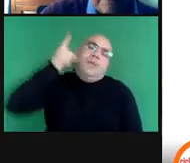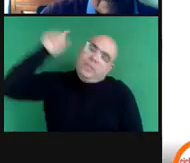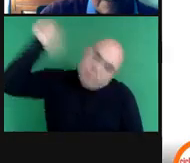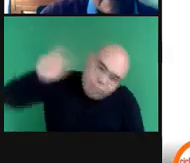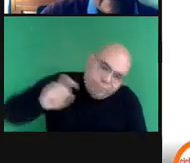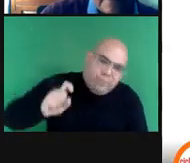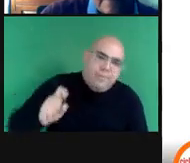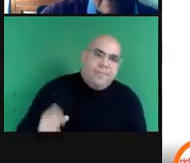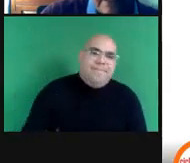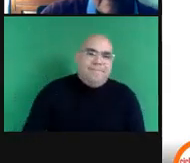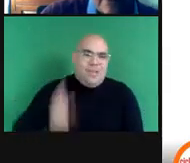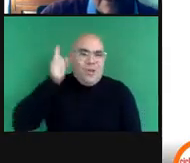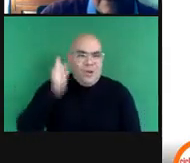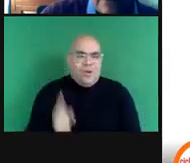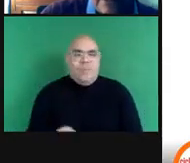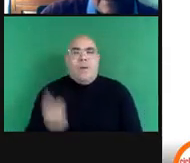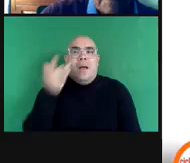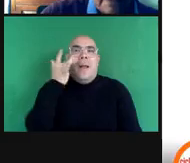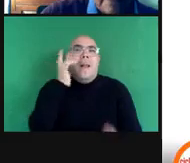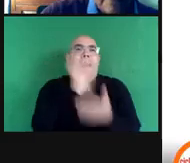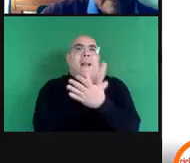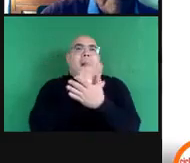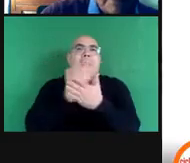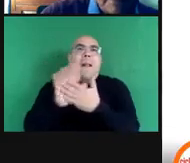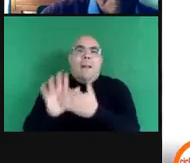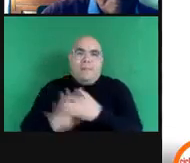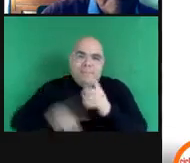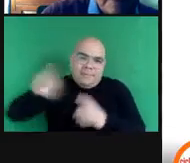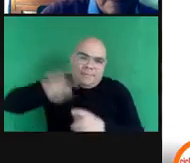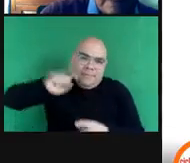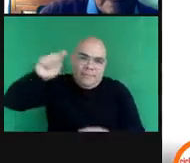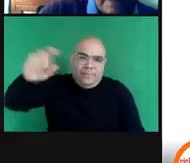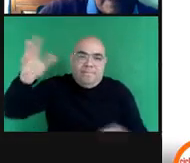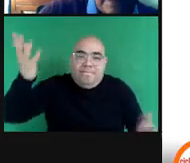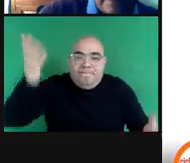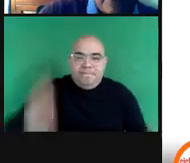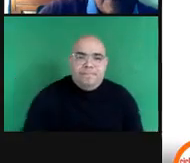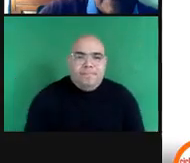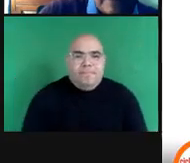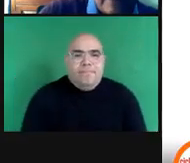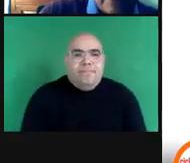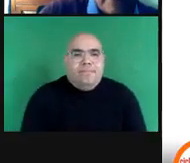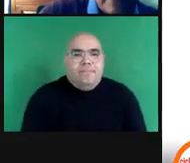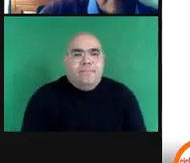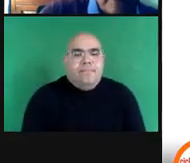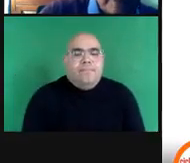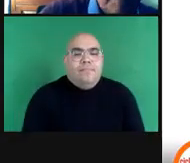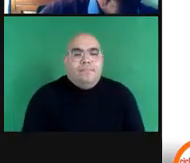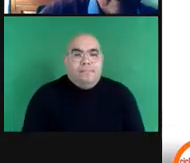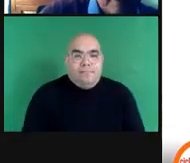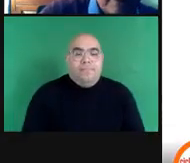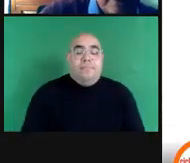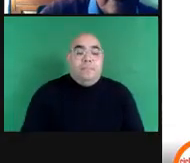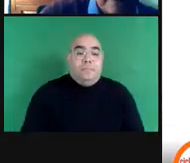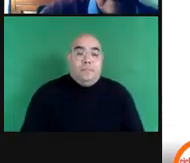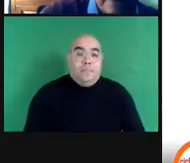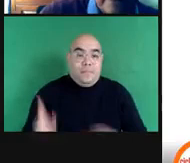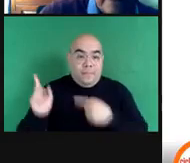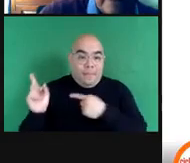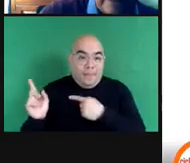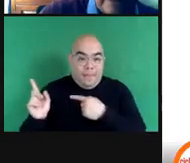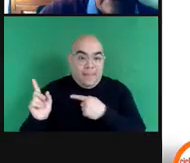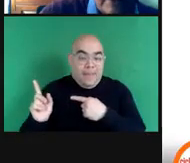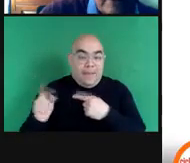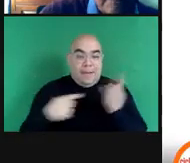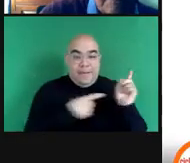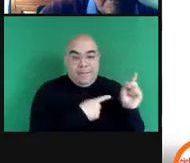pues grafitis que no tienen pues ningún significado realmente. Y sobre estas dos, que son todavía peor